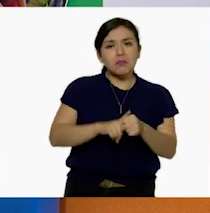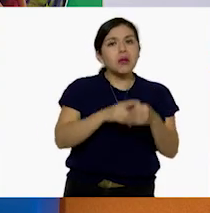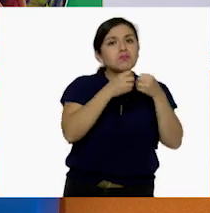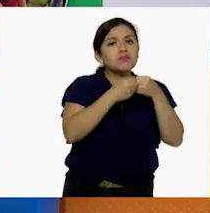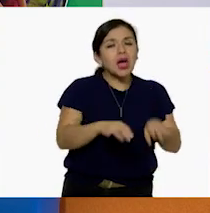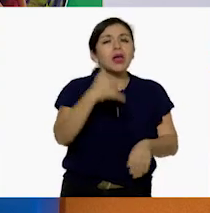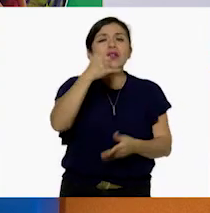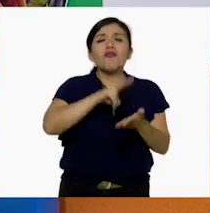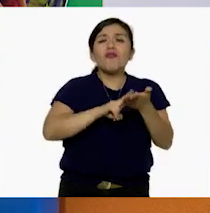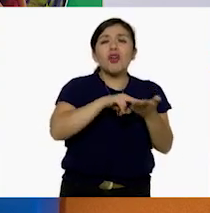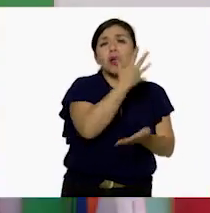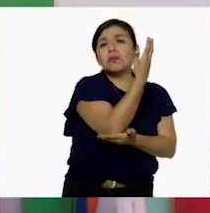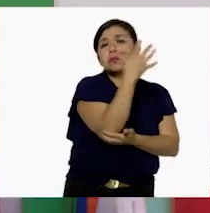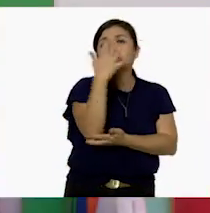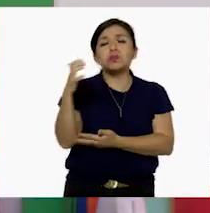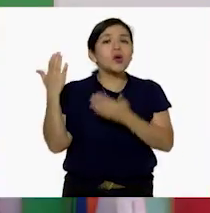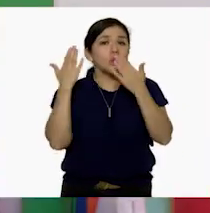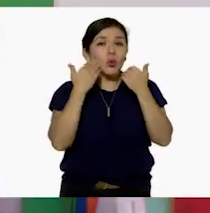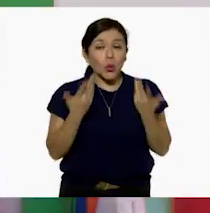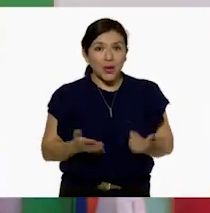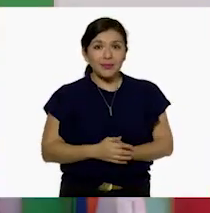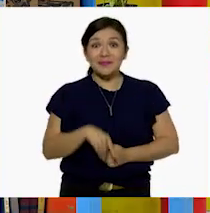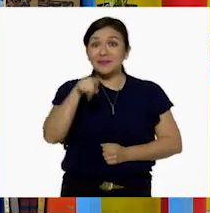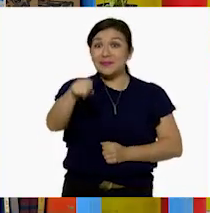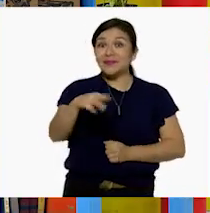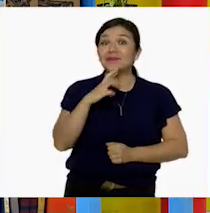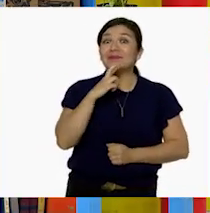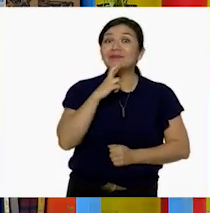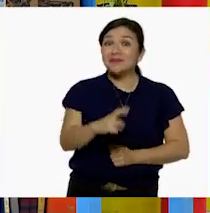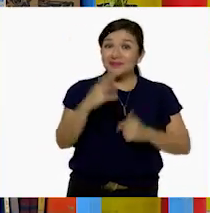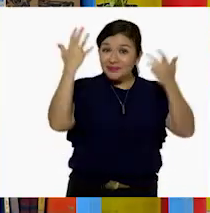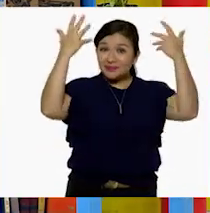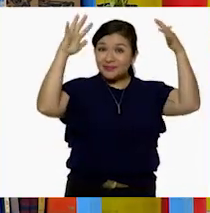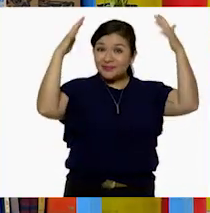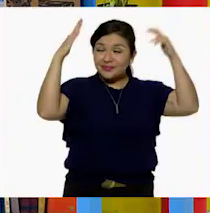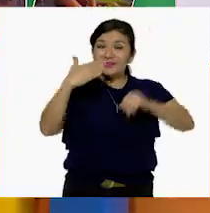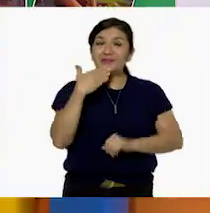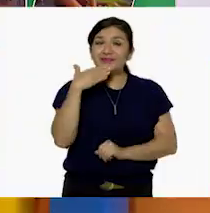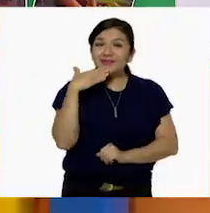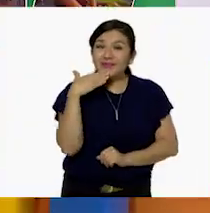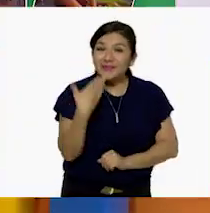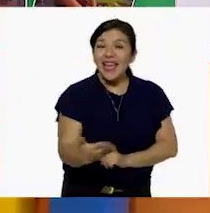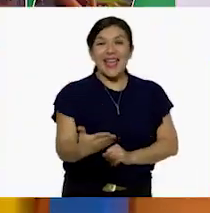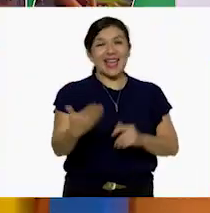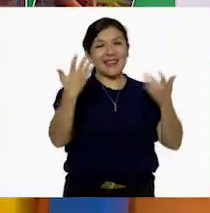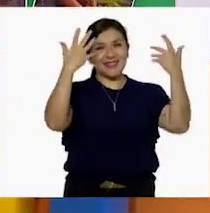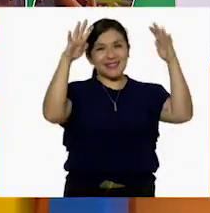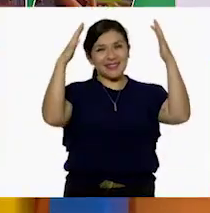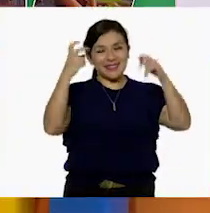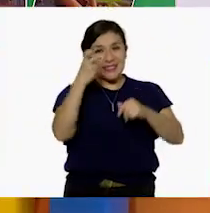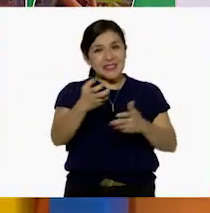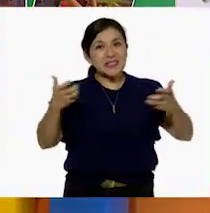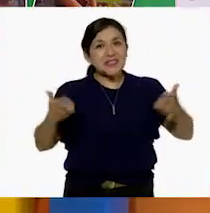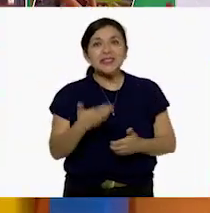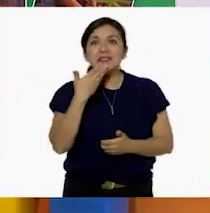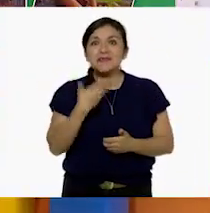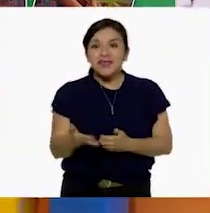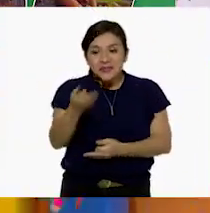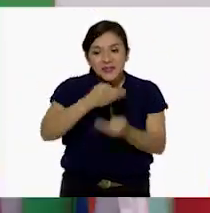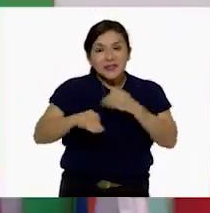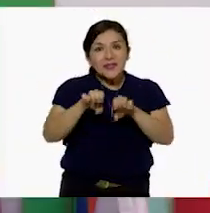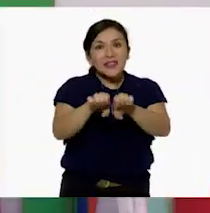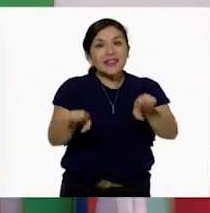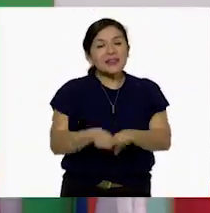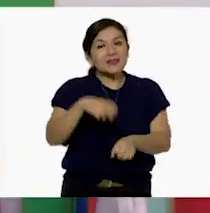animales. Y la respuesta es... ¡correcta! ¡Muy bien! ¡Lo estamos haciendo increíble, equipo de